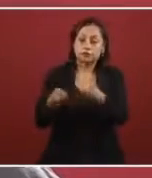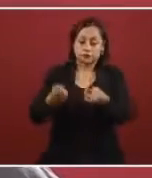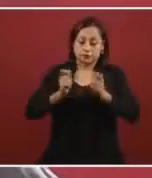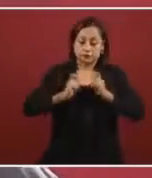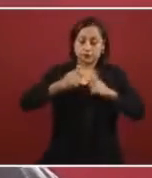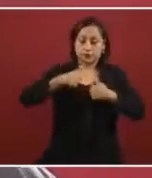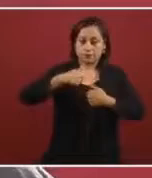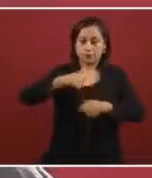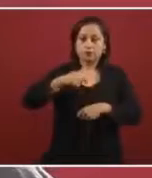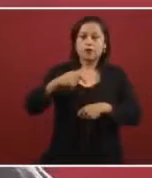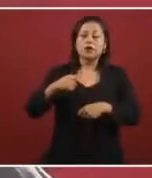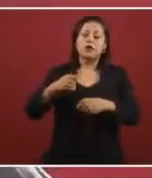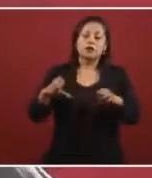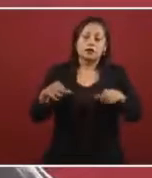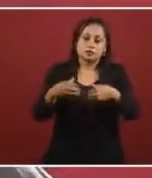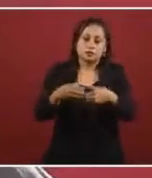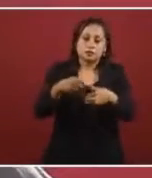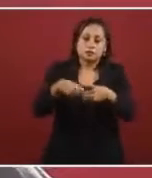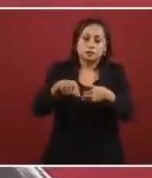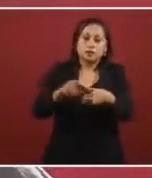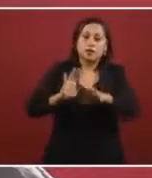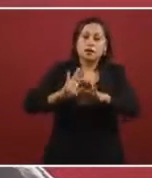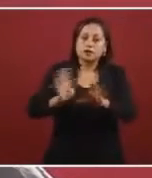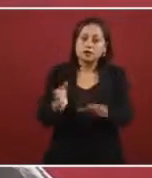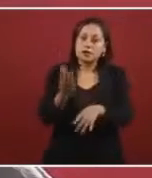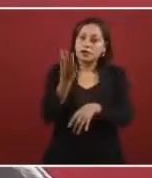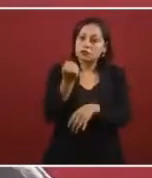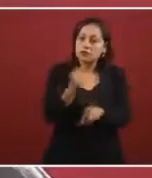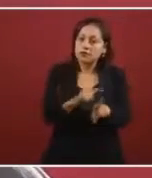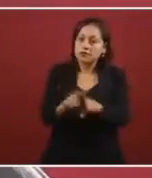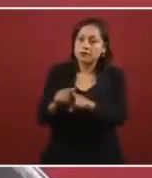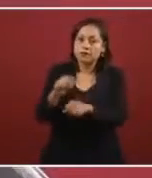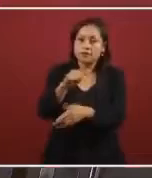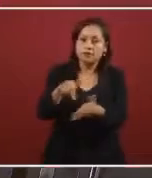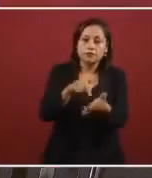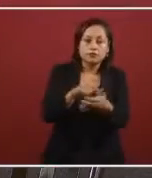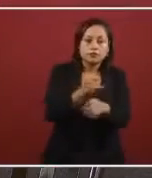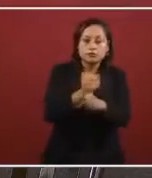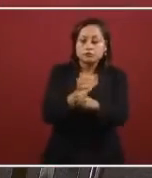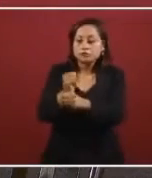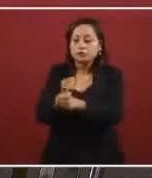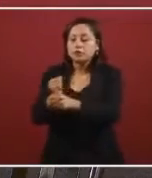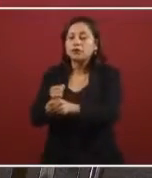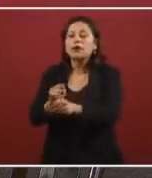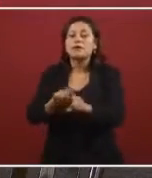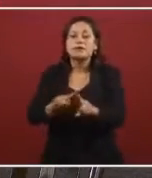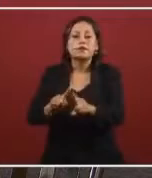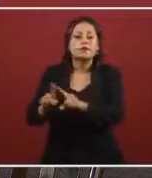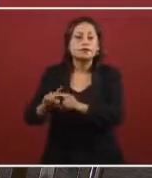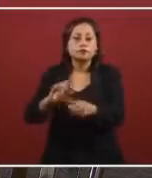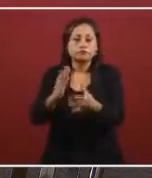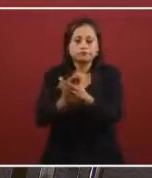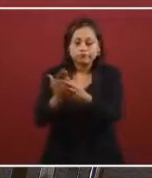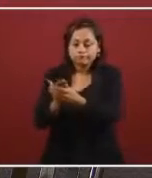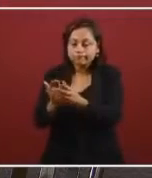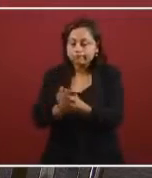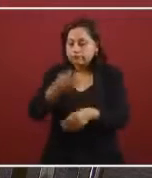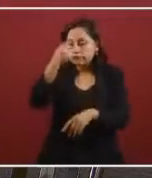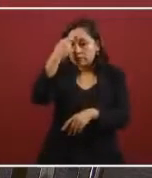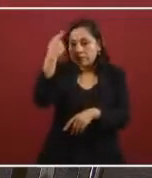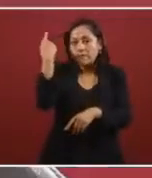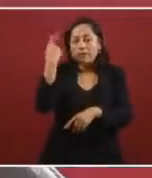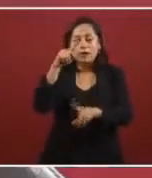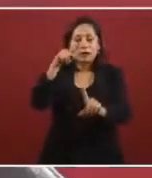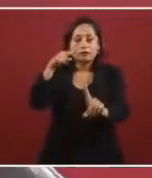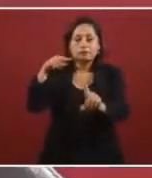have, unidad, since I've been in 9 charge of this procesos unit, de 9 búsqueda, processes acciones de of investigación a search con la finalidad de investigation with a